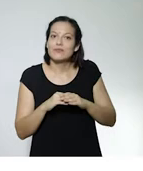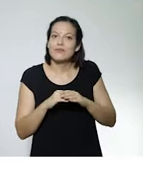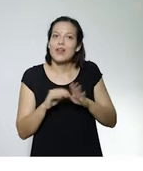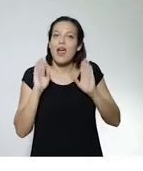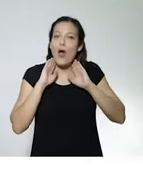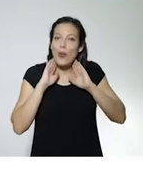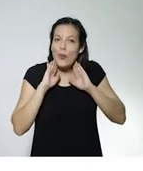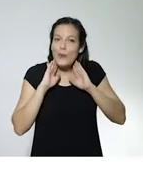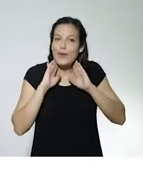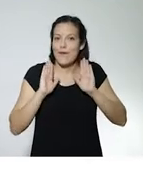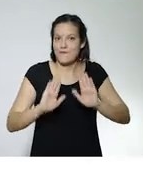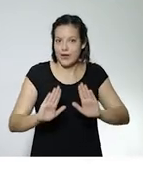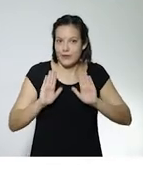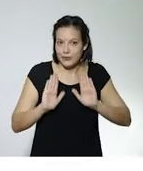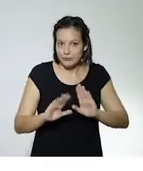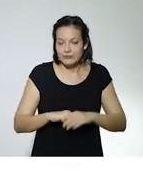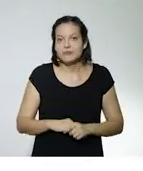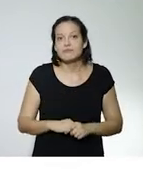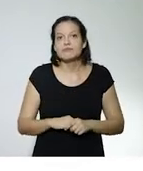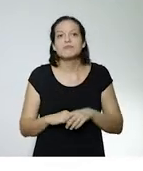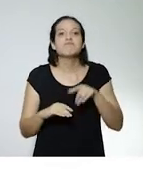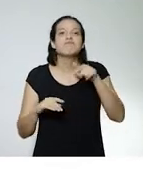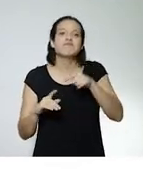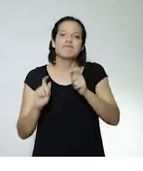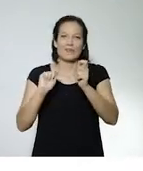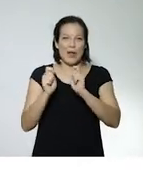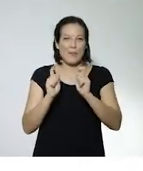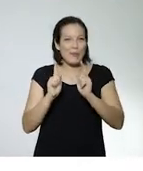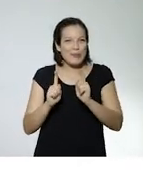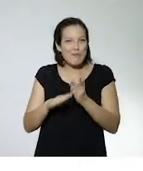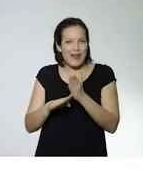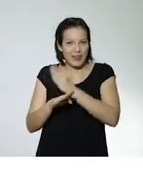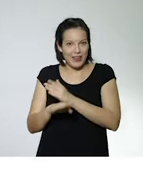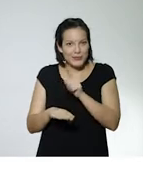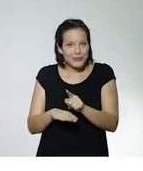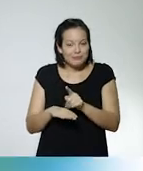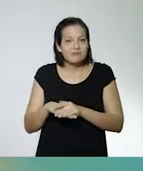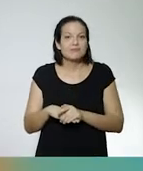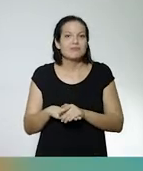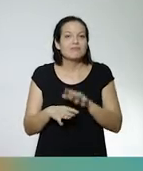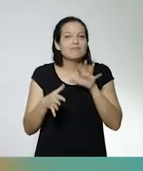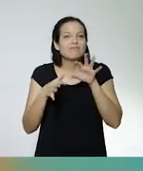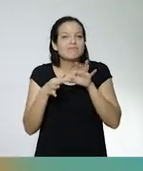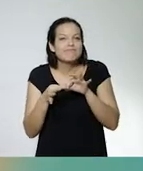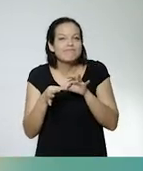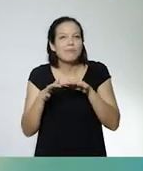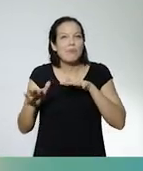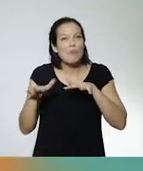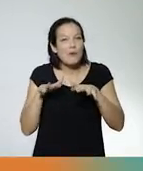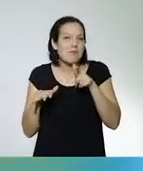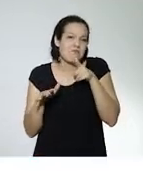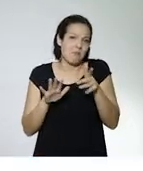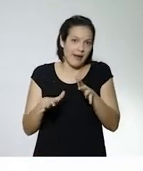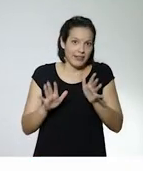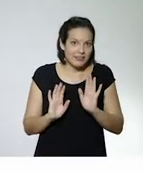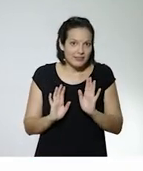o con flexiones. Esta es otra variante del ejercicio anterior, asociando movimientos similares.